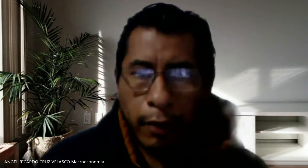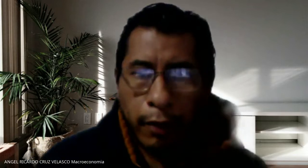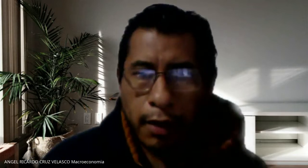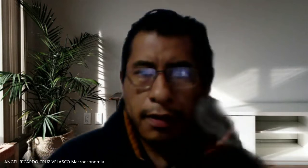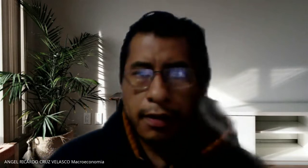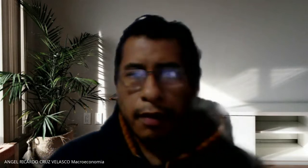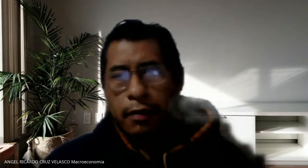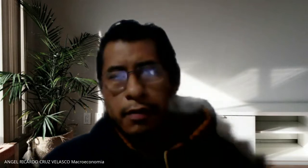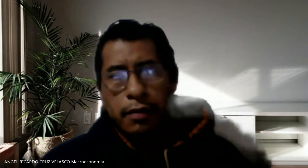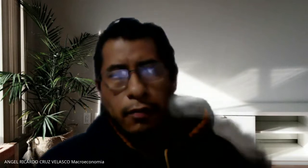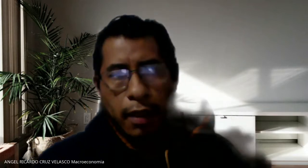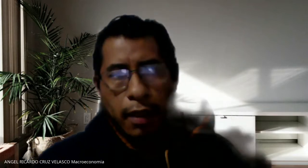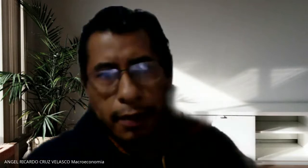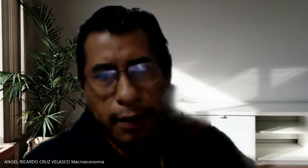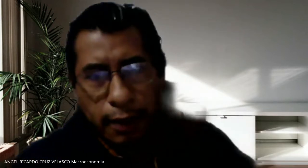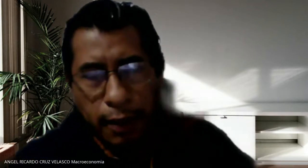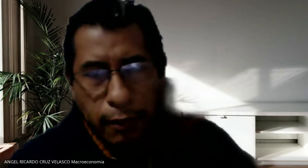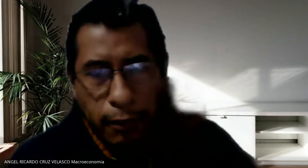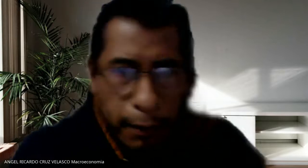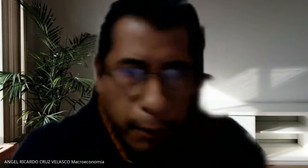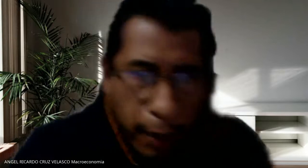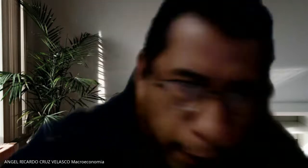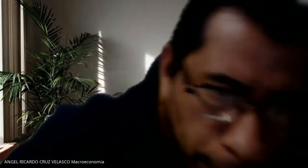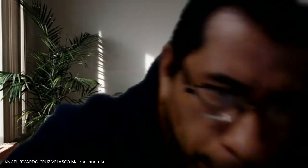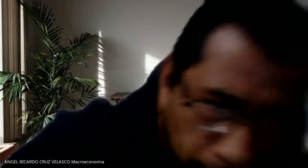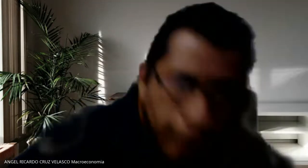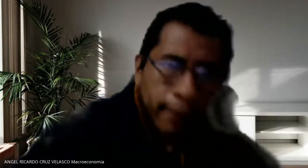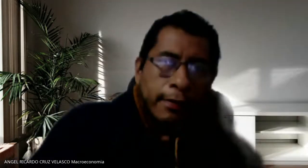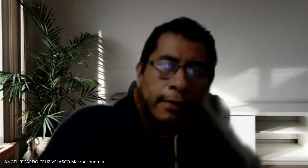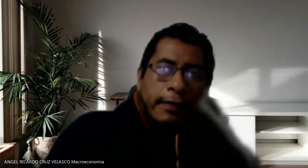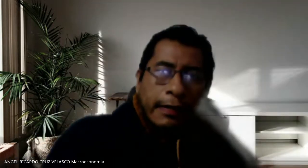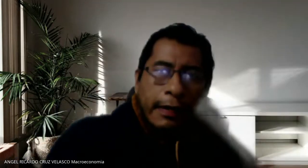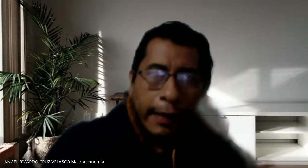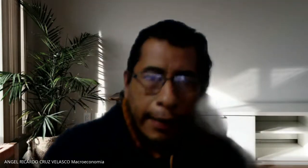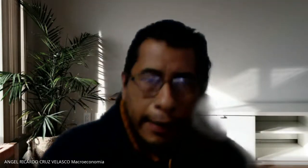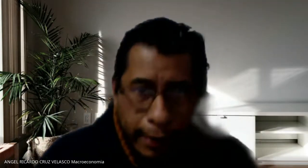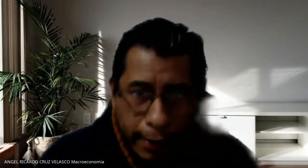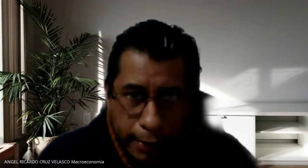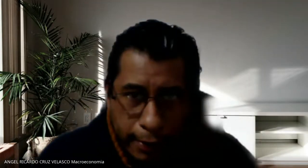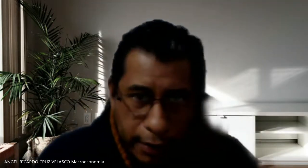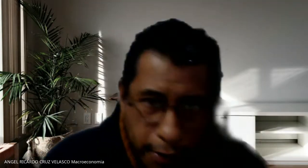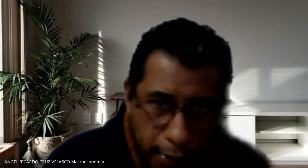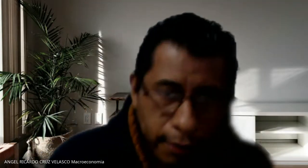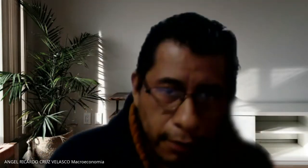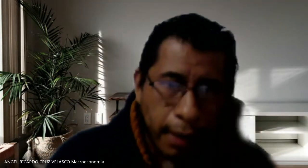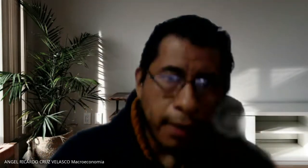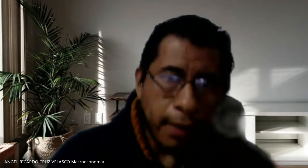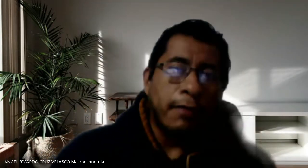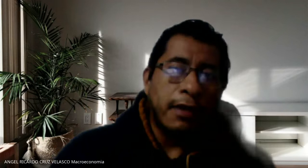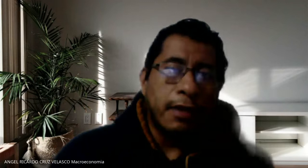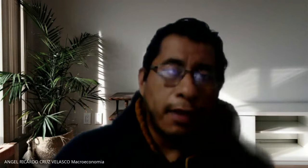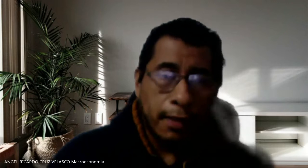Bien, buenos días, estimados estudiantes de la asignatura de macroeconomía de la carrera de Relaciones Internacionales